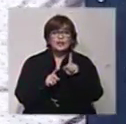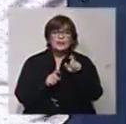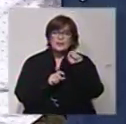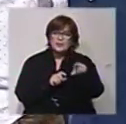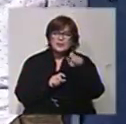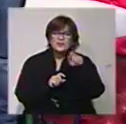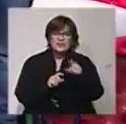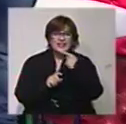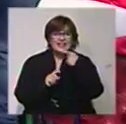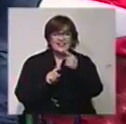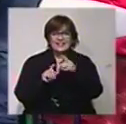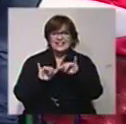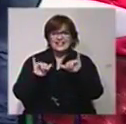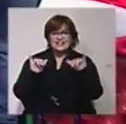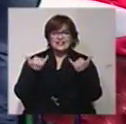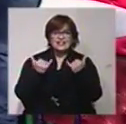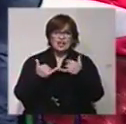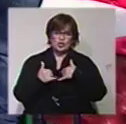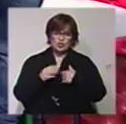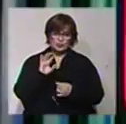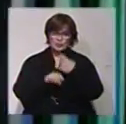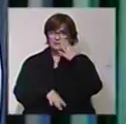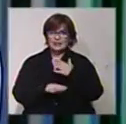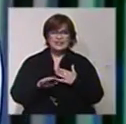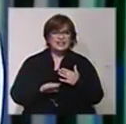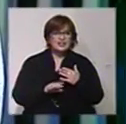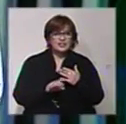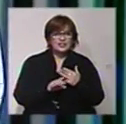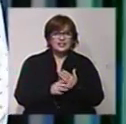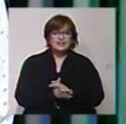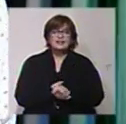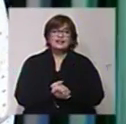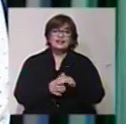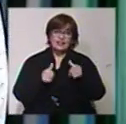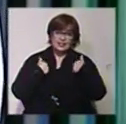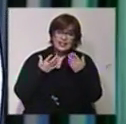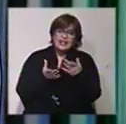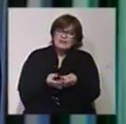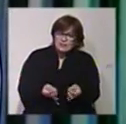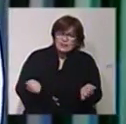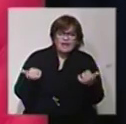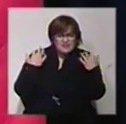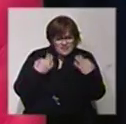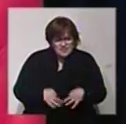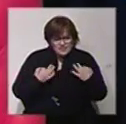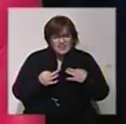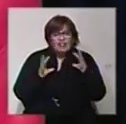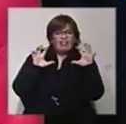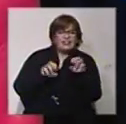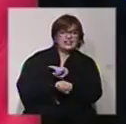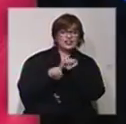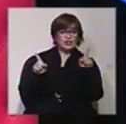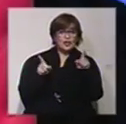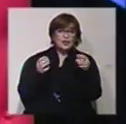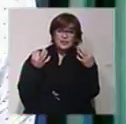No. Ya les dije recién, es una bailarina profesional, no me hagas. Es un programa fino el de ustedes, elegante. ¿Serio? No lo destruyan. ¿Serio? No, ¿por qué tiene que ser fino